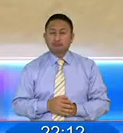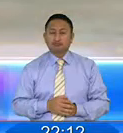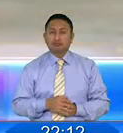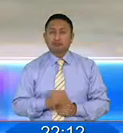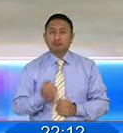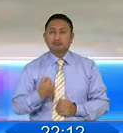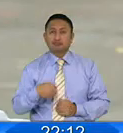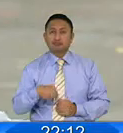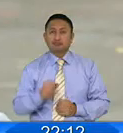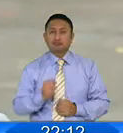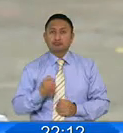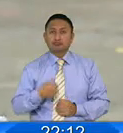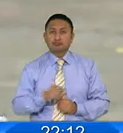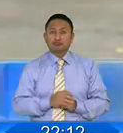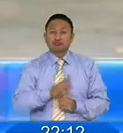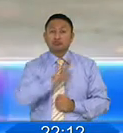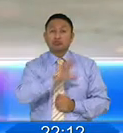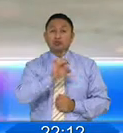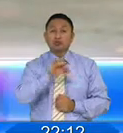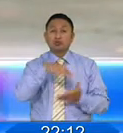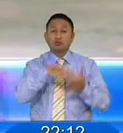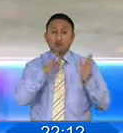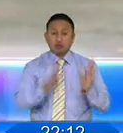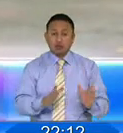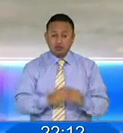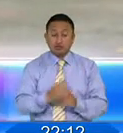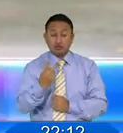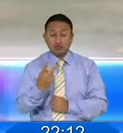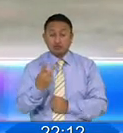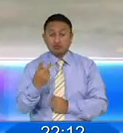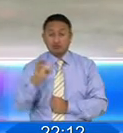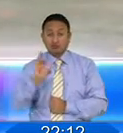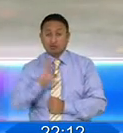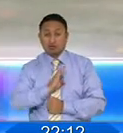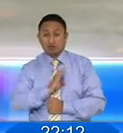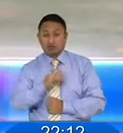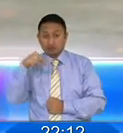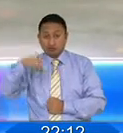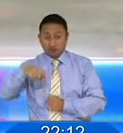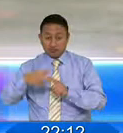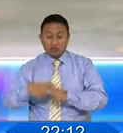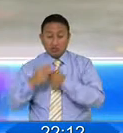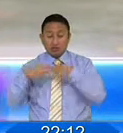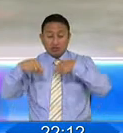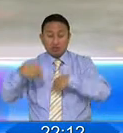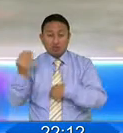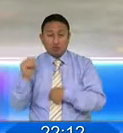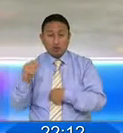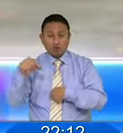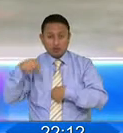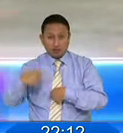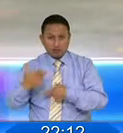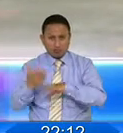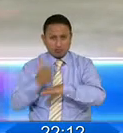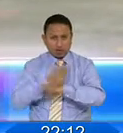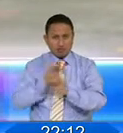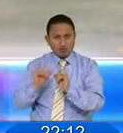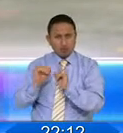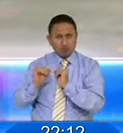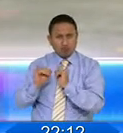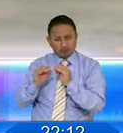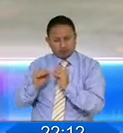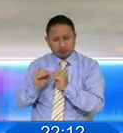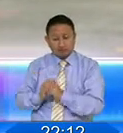trabajábamos con 58 estudiantes de los dos bachillerato técnicos inicialmente ya con los chicos se les instruye ellos tienen